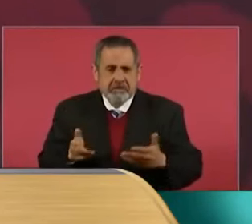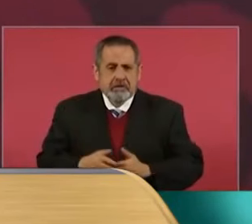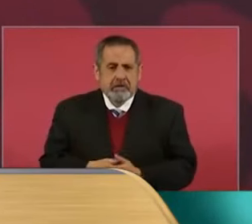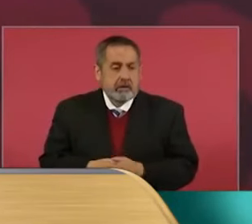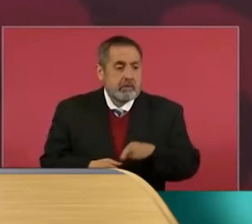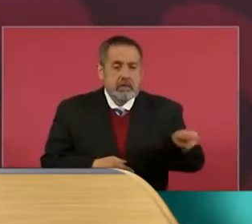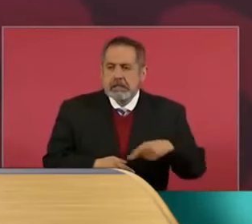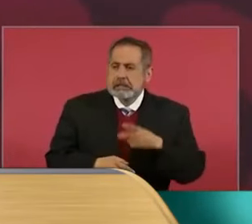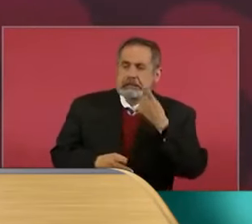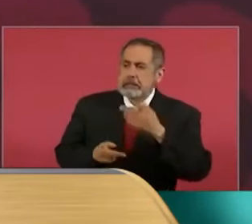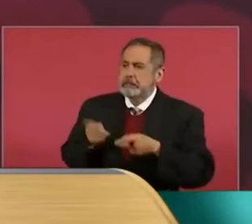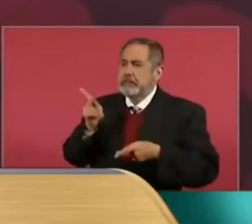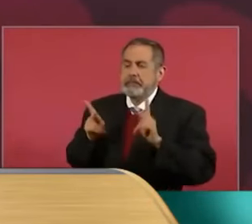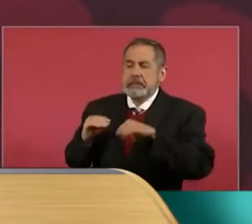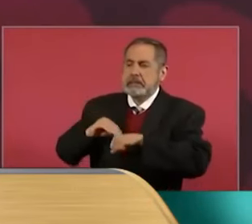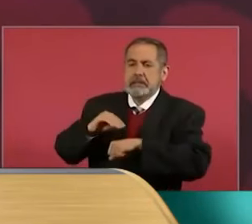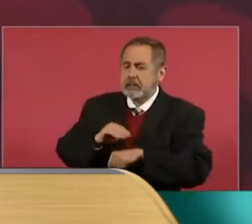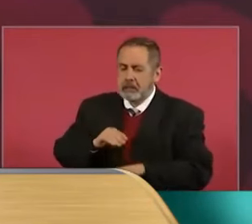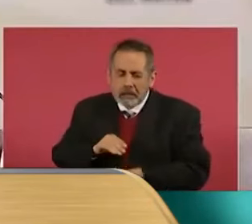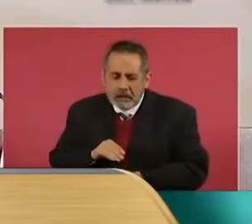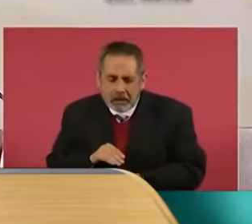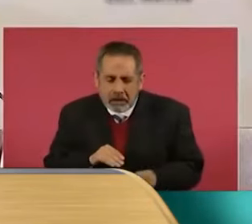Pero parece que no quieren